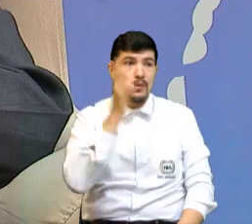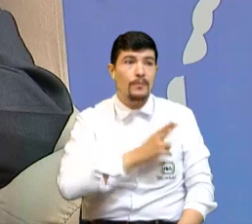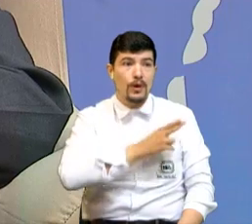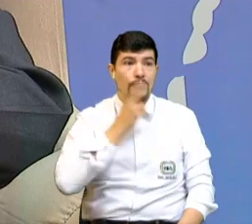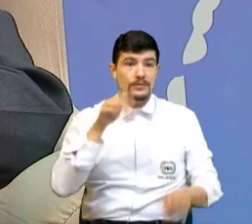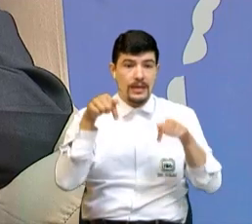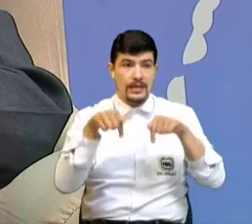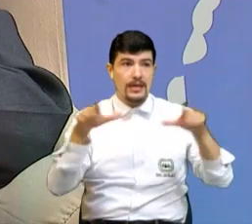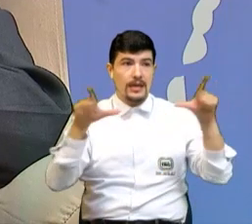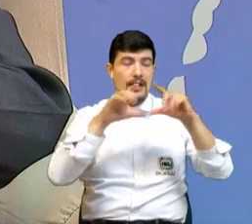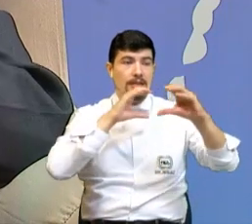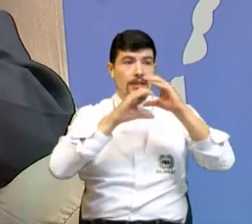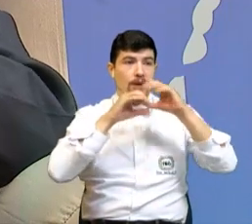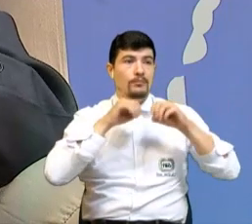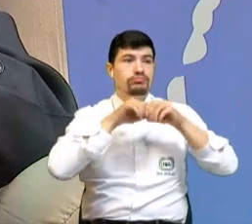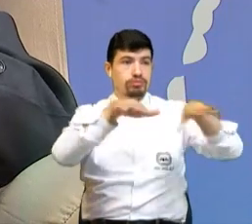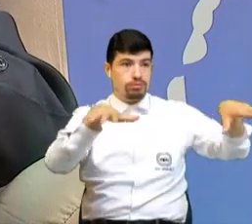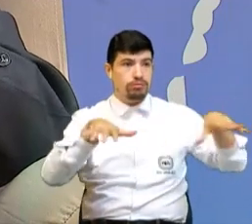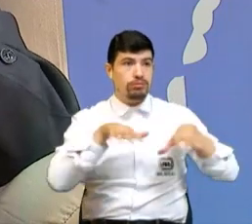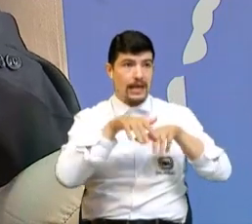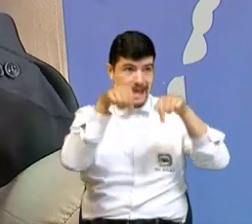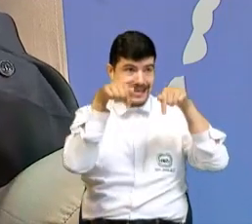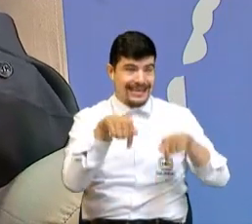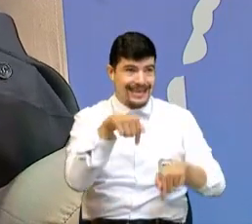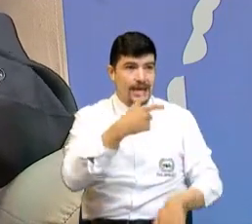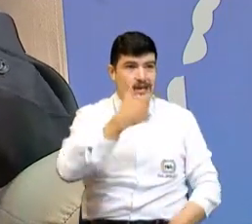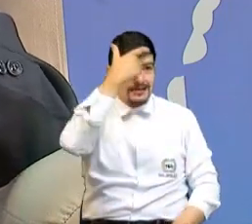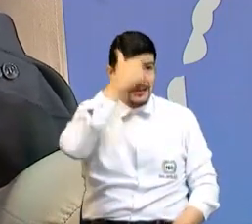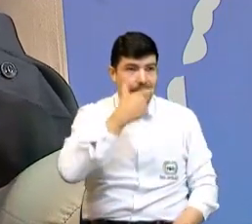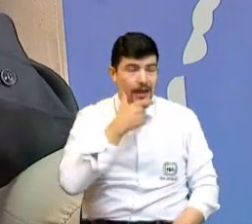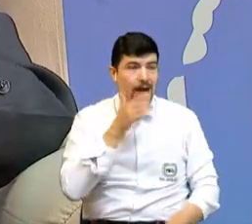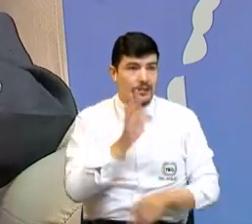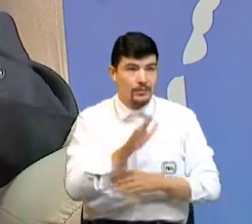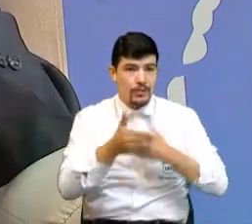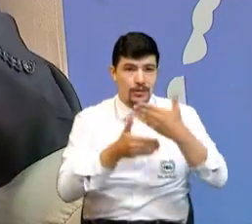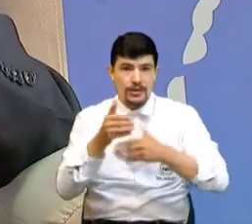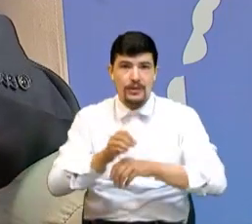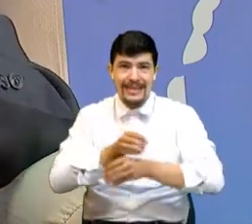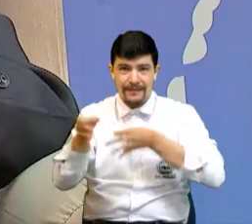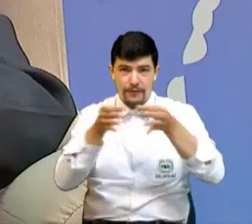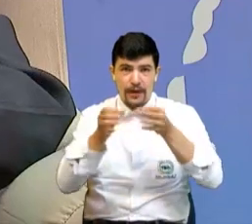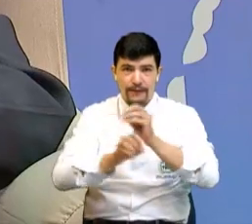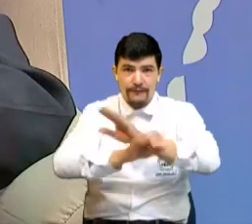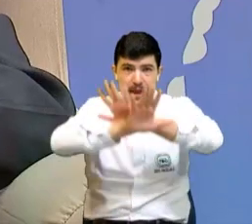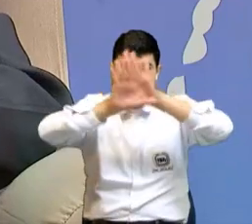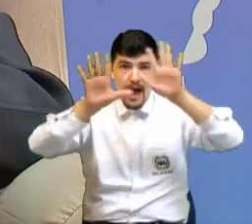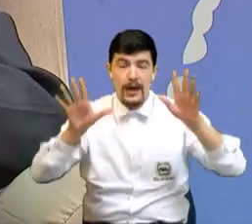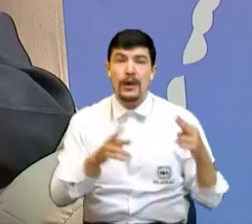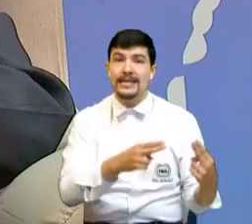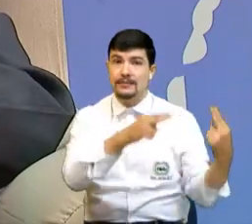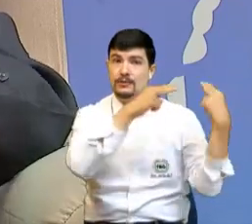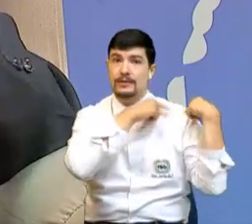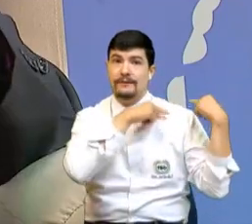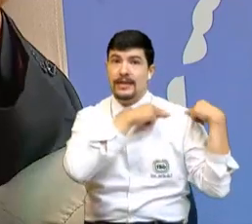de comunicación en su seriedad, en su transparencia y en su responsabilidad